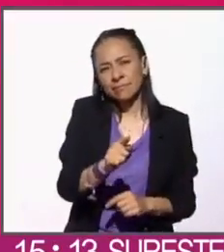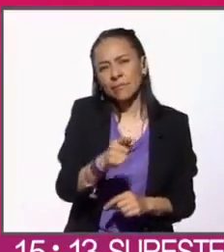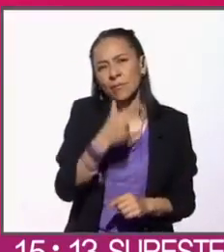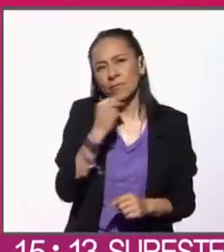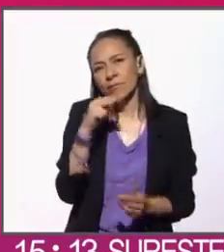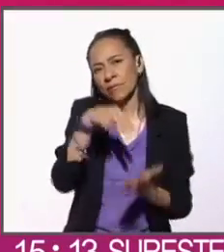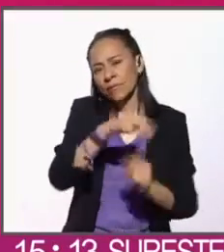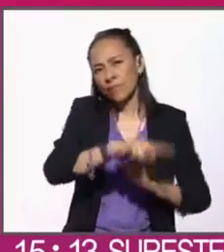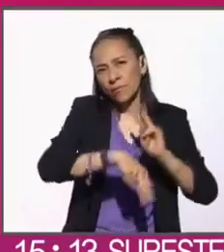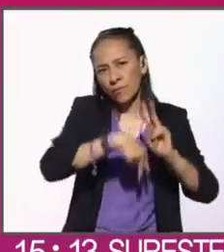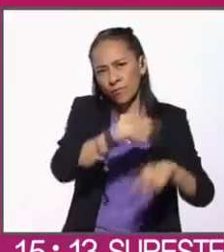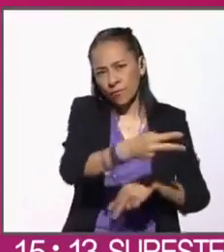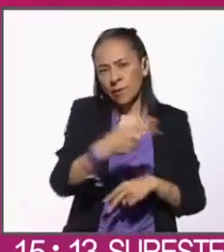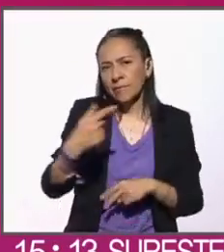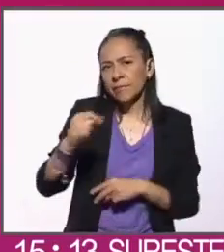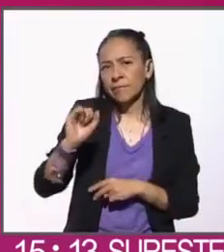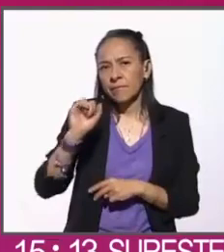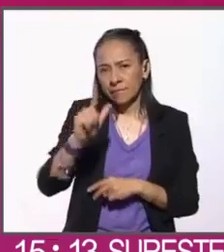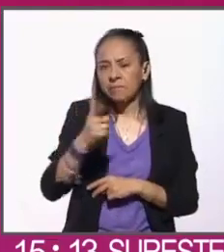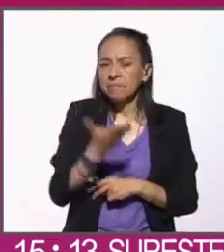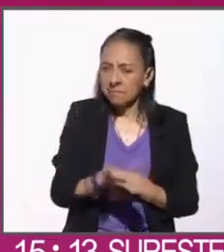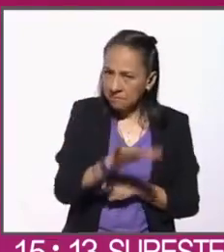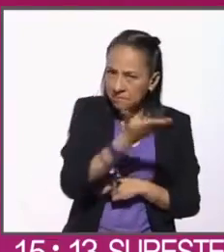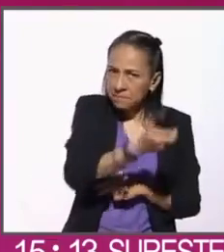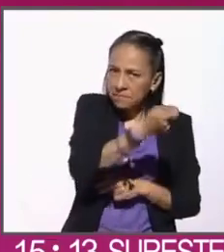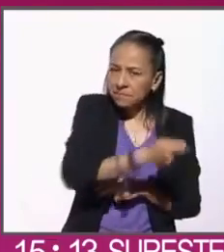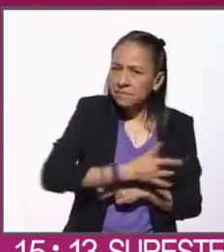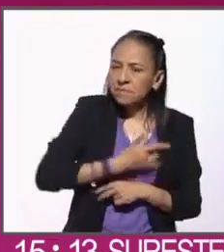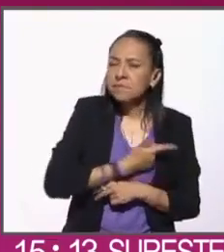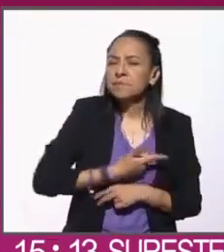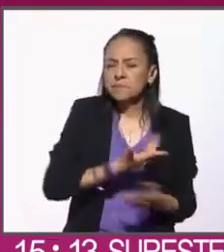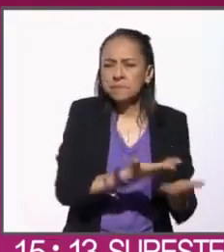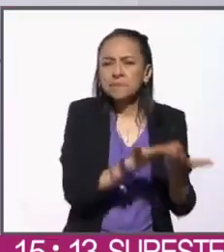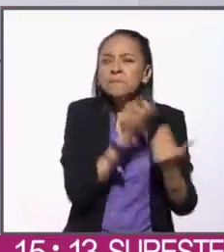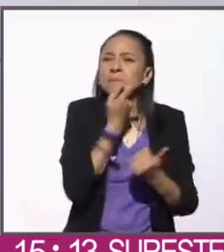Muy buenas tardes, Gil. Te saludo con gusto. Adelante con el reporte.